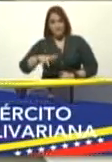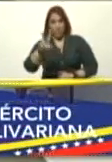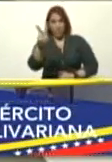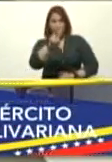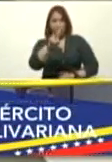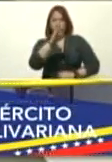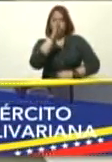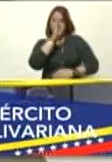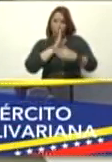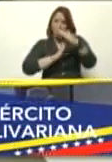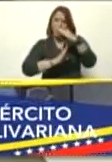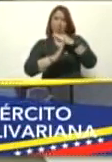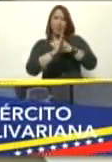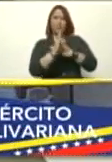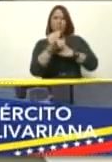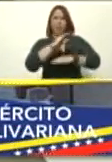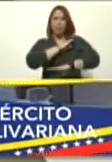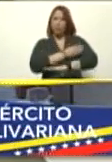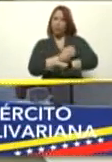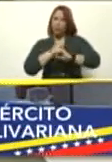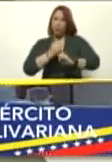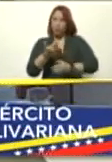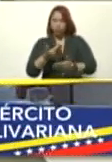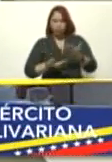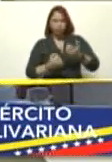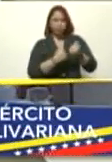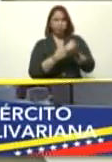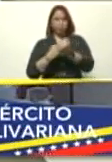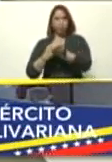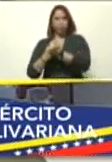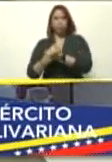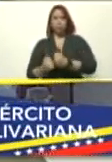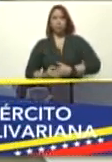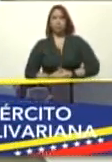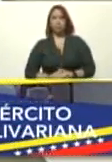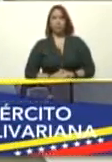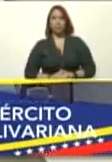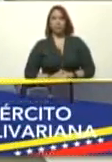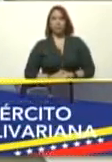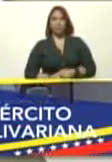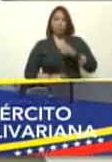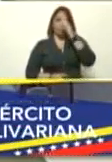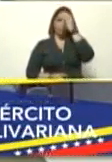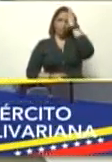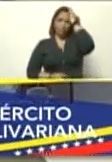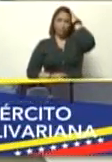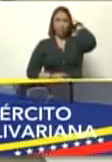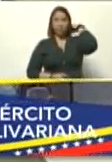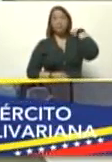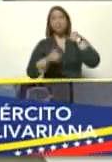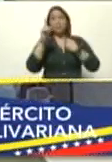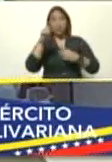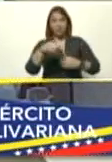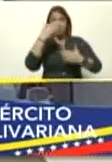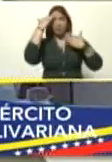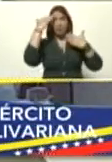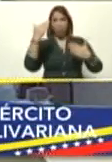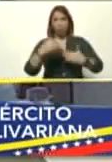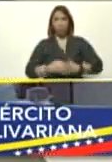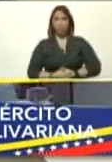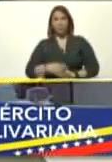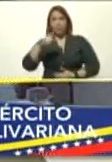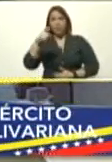pueblo humilde, el más valiente, el más solidario. Mi solidaridad. Igualmente saludo a